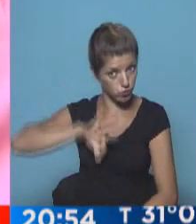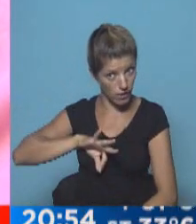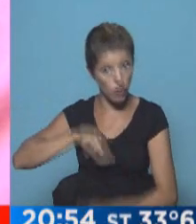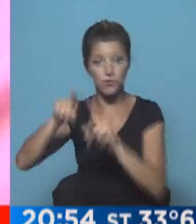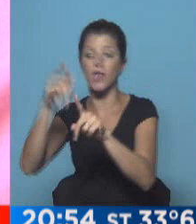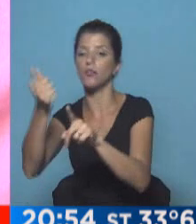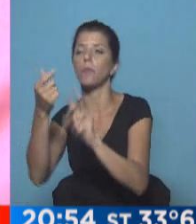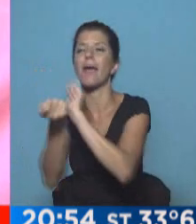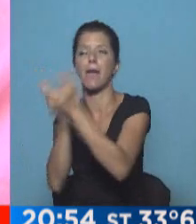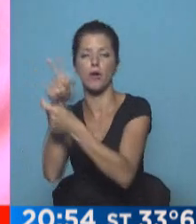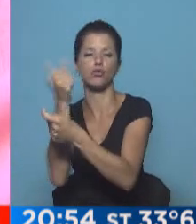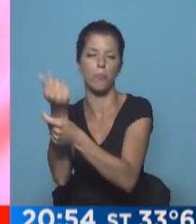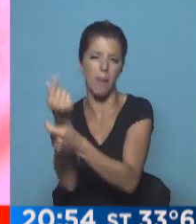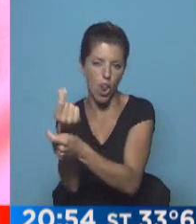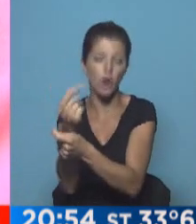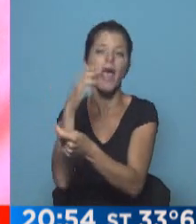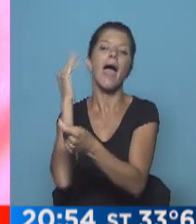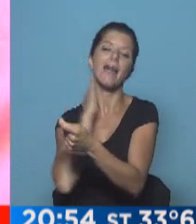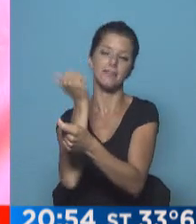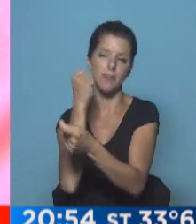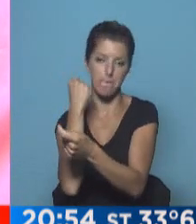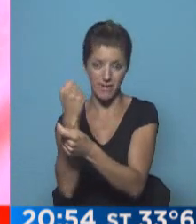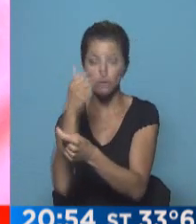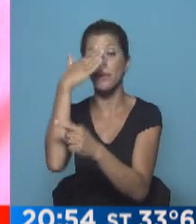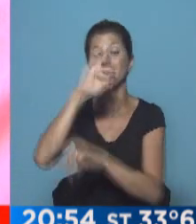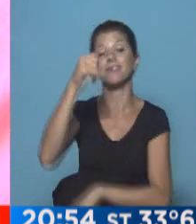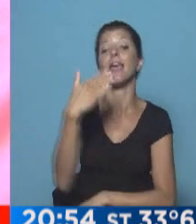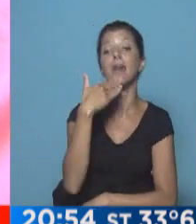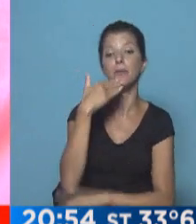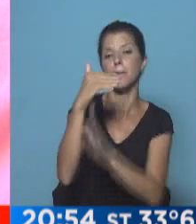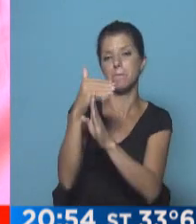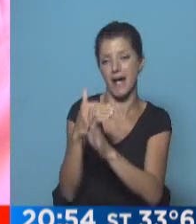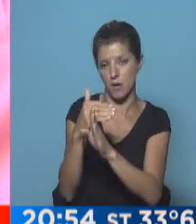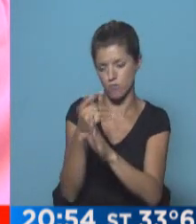los 16 pesos y después en abril sí bajar, volver a bajar un poquito a 15,50.